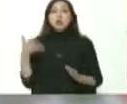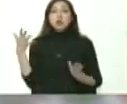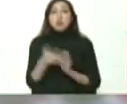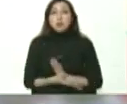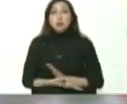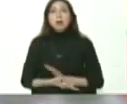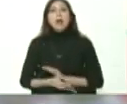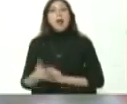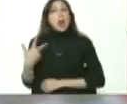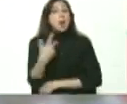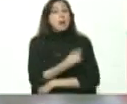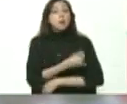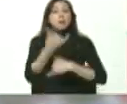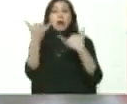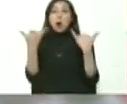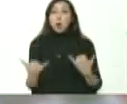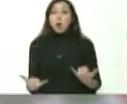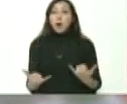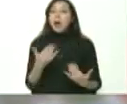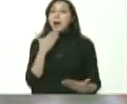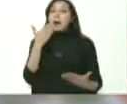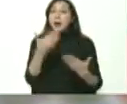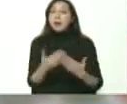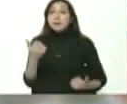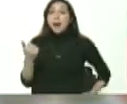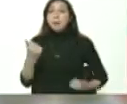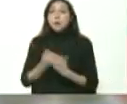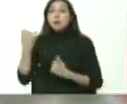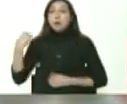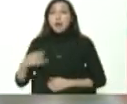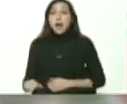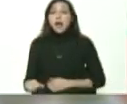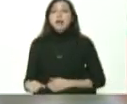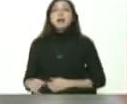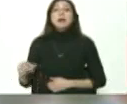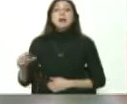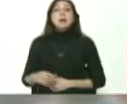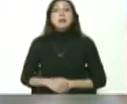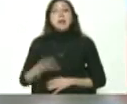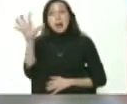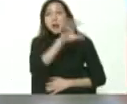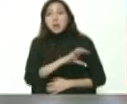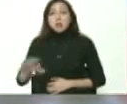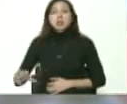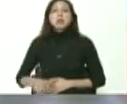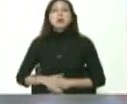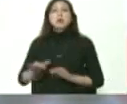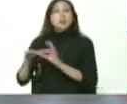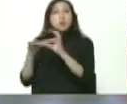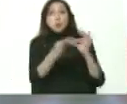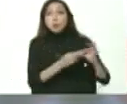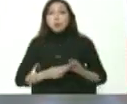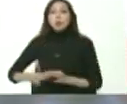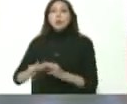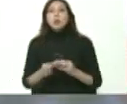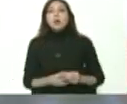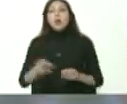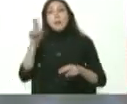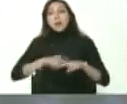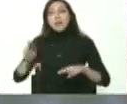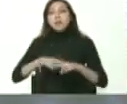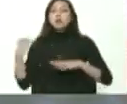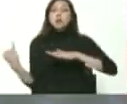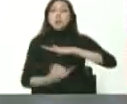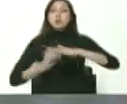en Venezuela en este momento se hace gracias al apoyo del Sistema de Naciones Unidas, específicamente de la UNICEF, que gracias a ellos pues tenemos nosotros